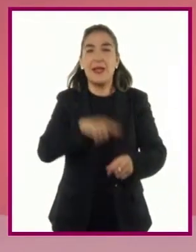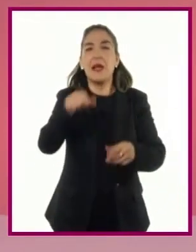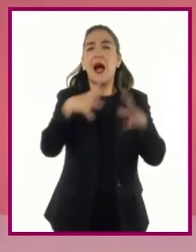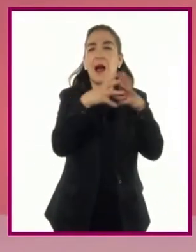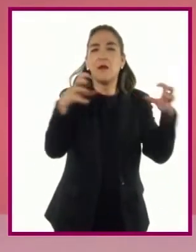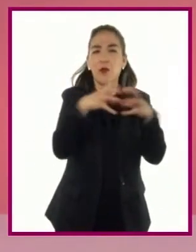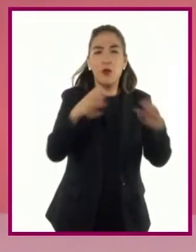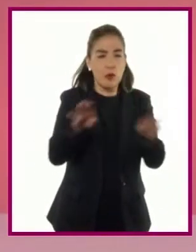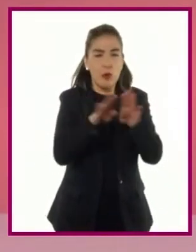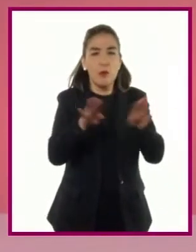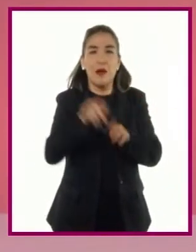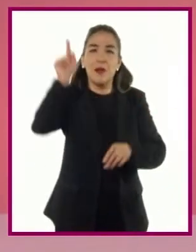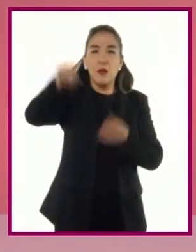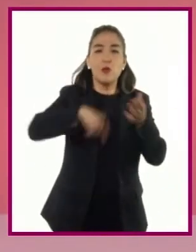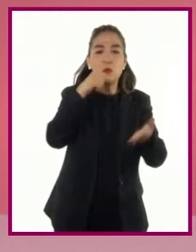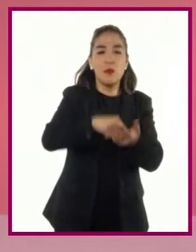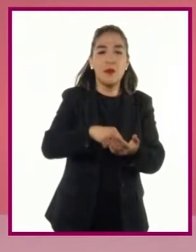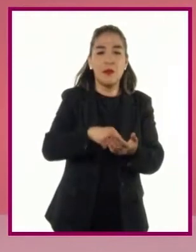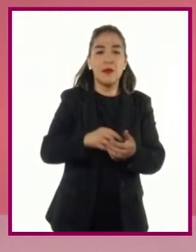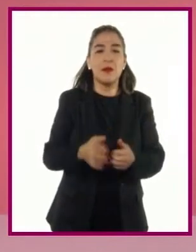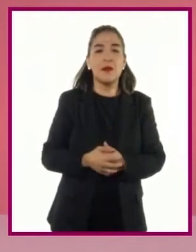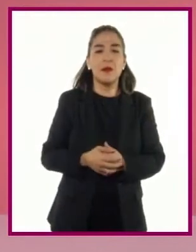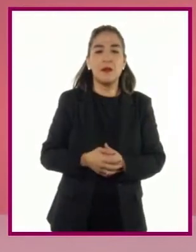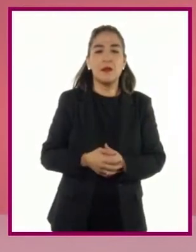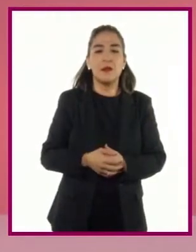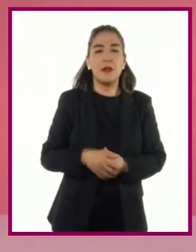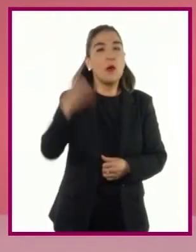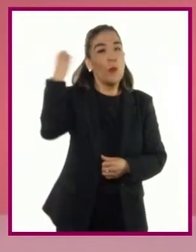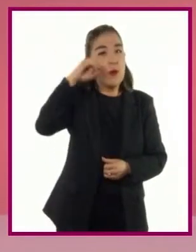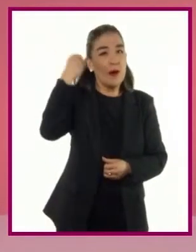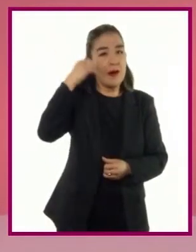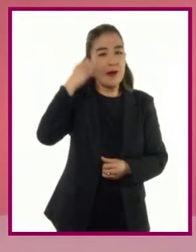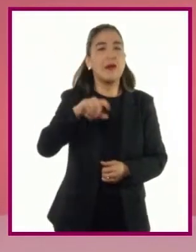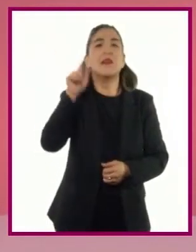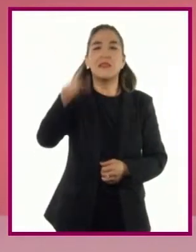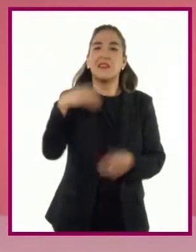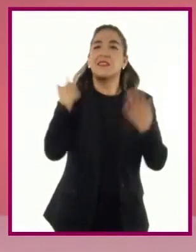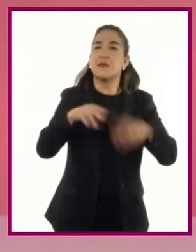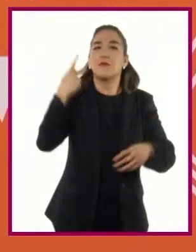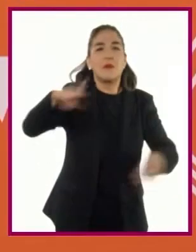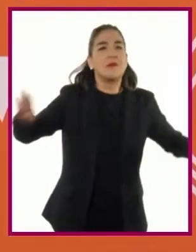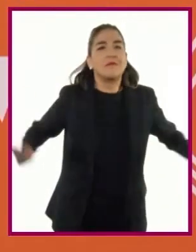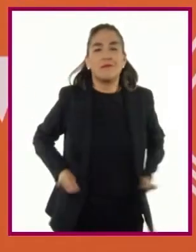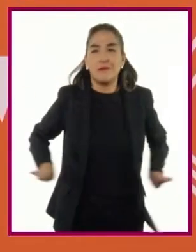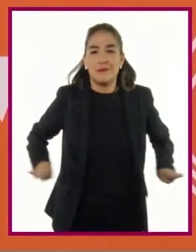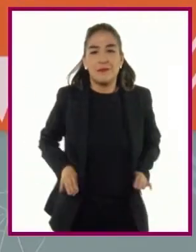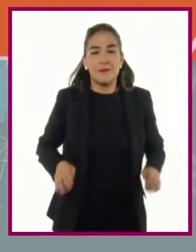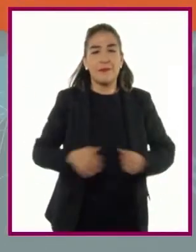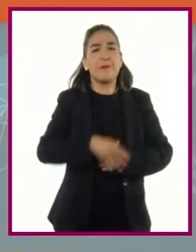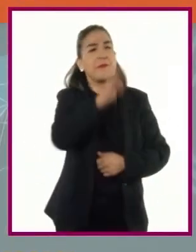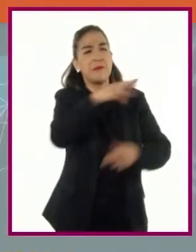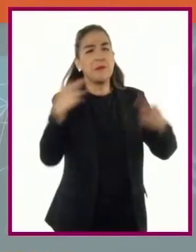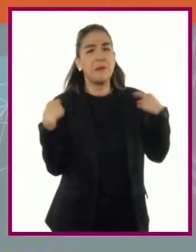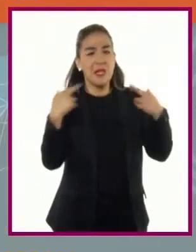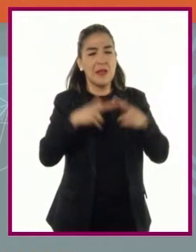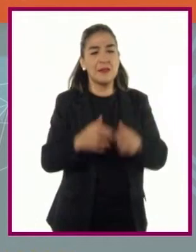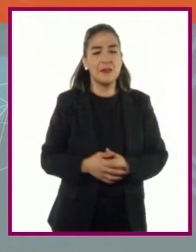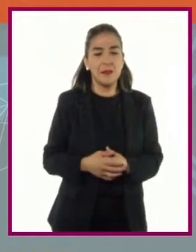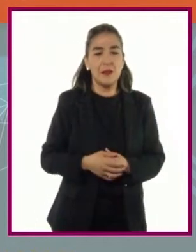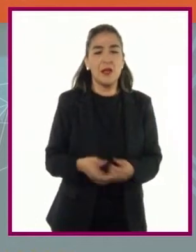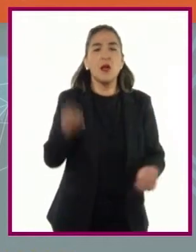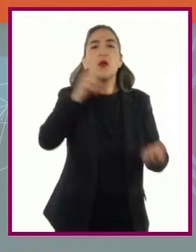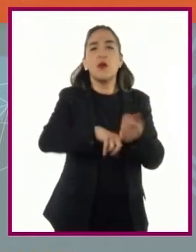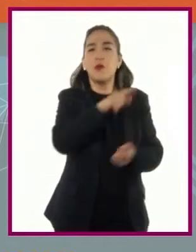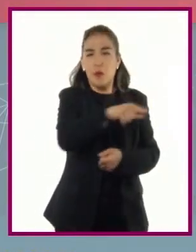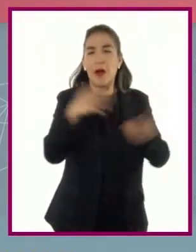algodón entre las mujeres guaves de San Mateo del Mar, en Oaxaca, es muy característico. Maestro, ¿qué le parece